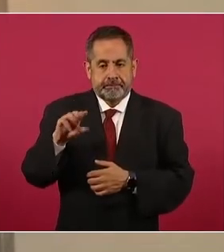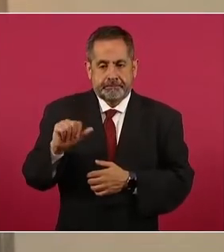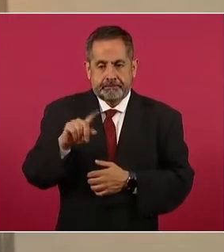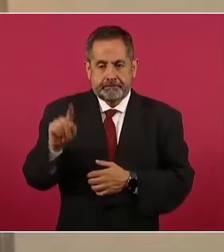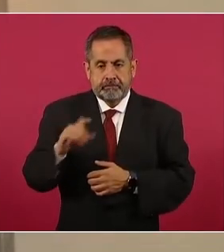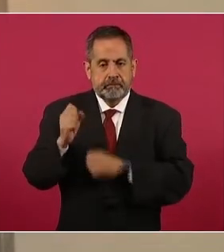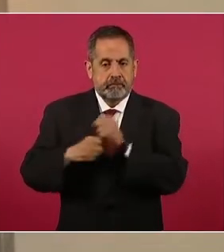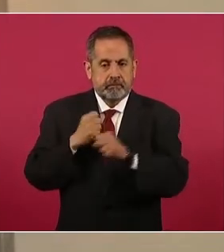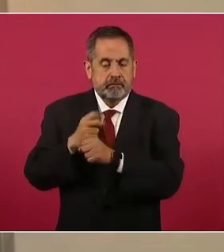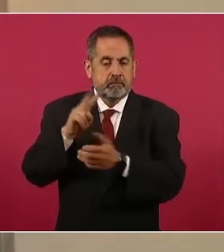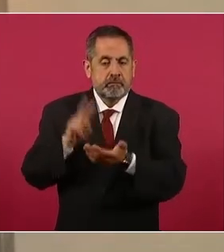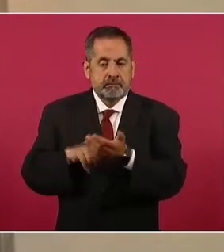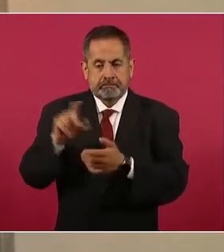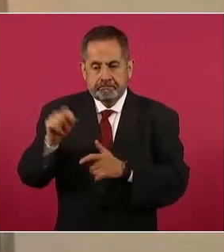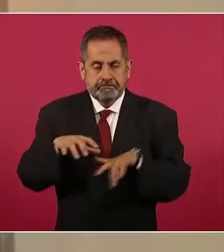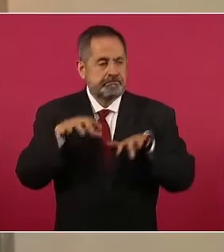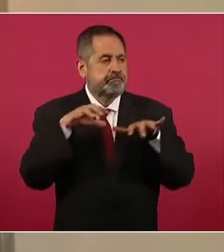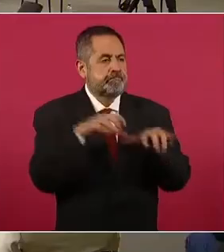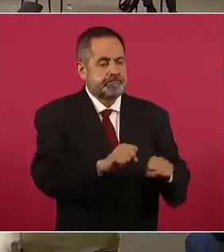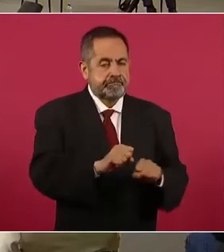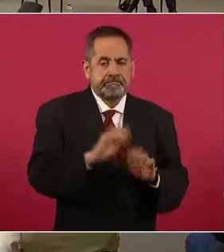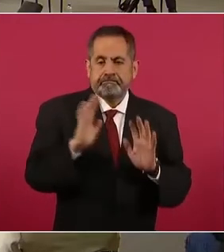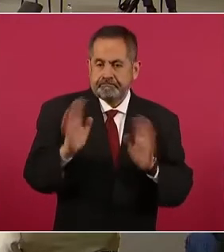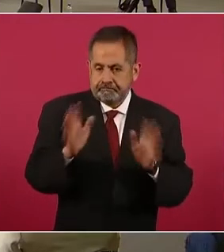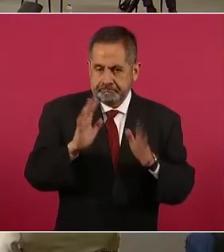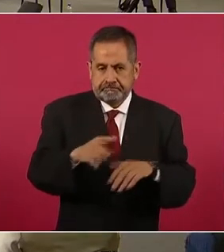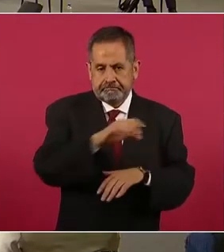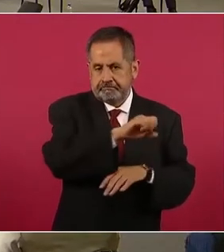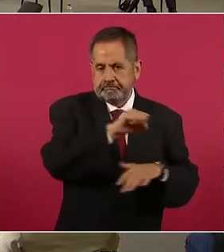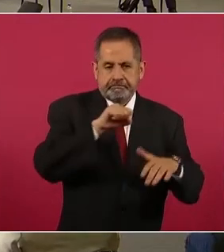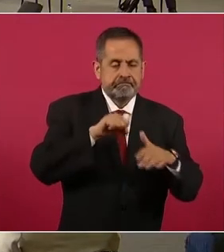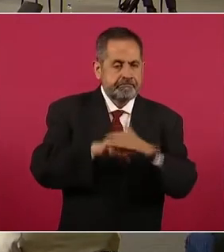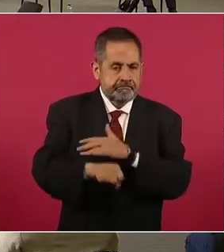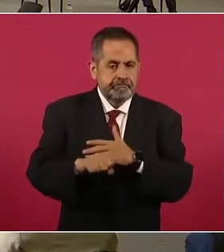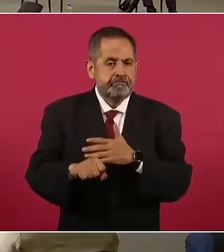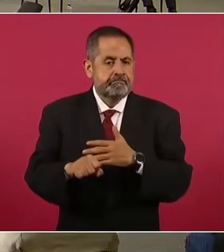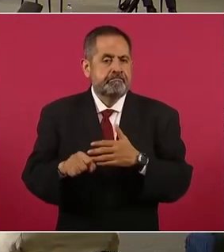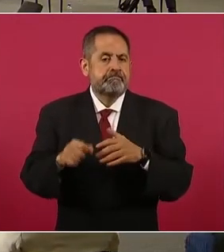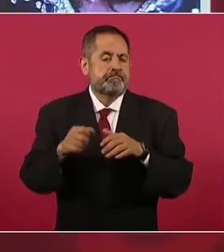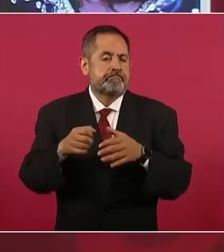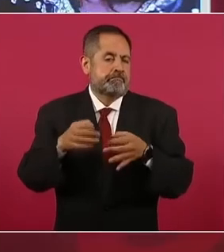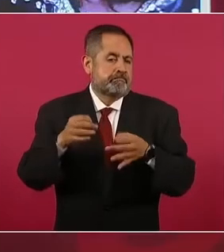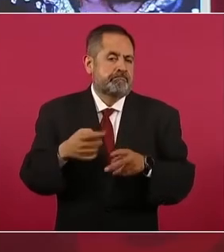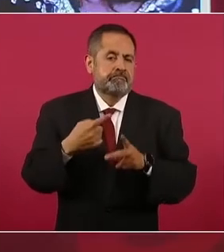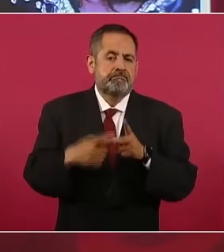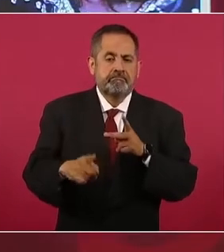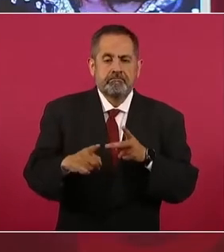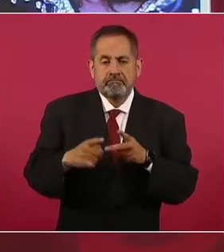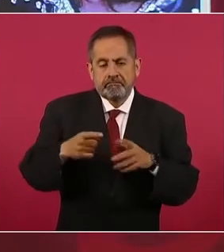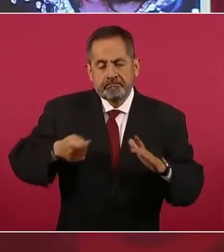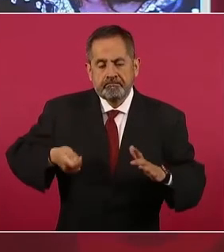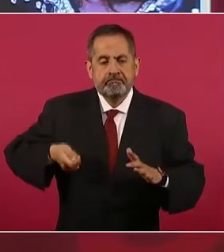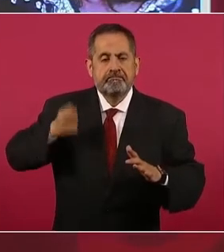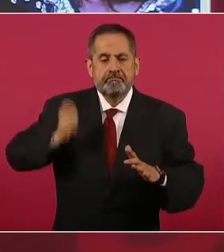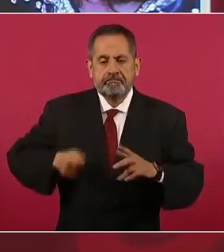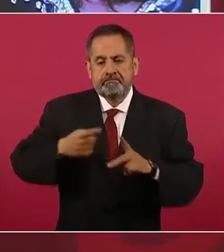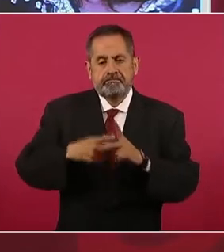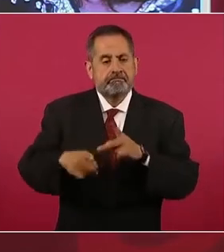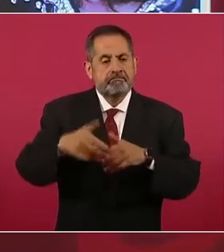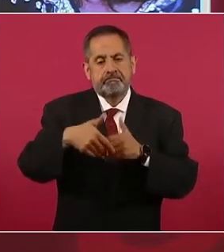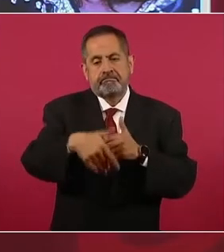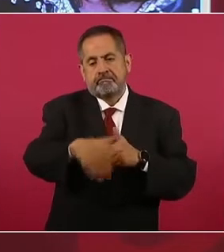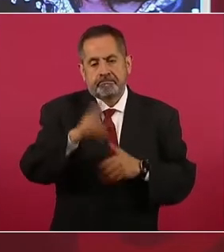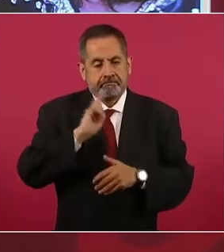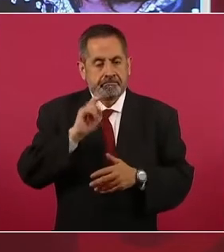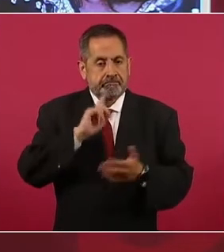del 2020. Ya está detenido este sujeto apodado La Huicha y se espera su vinculación a proceso, que